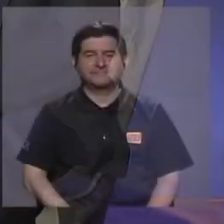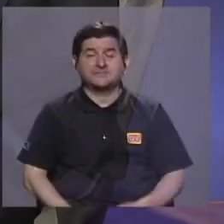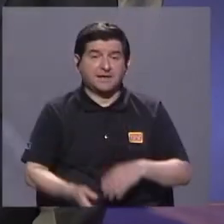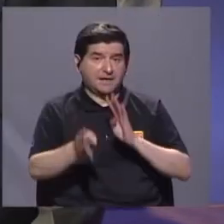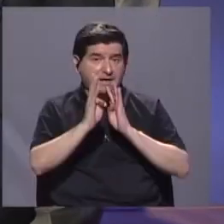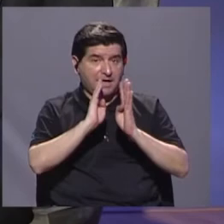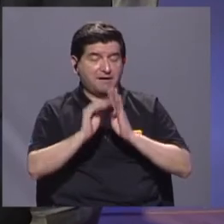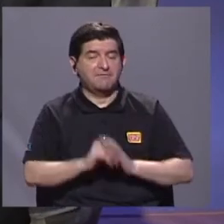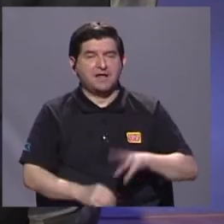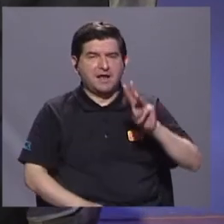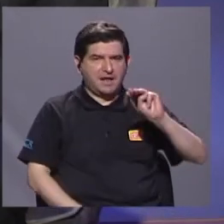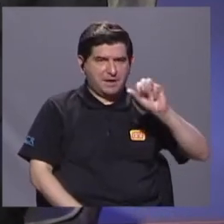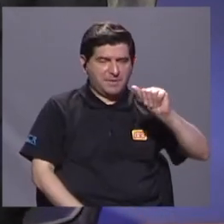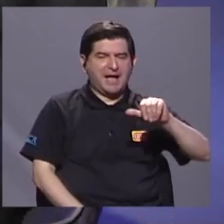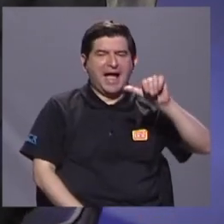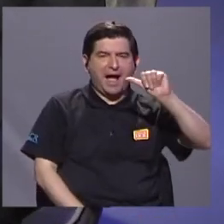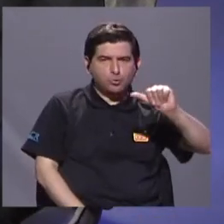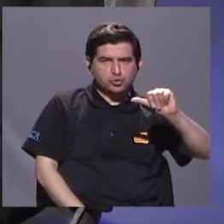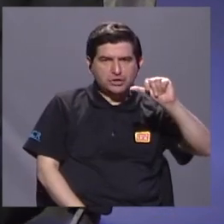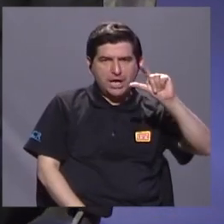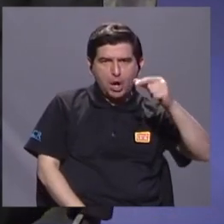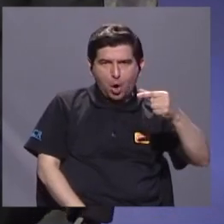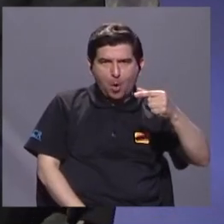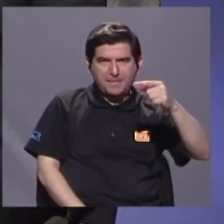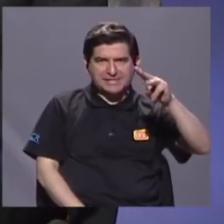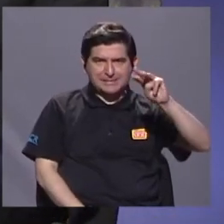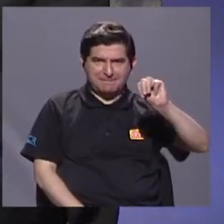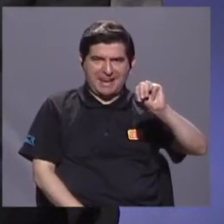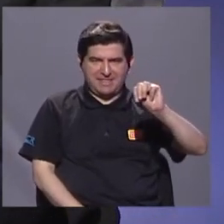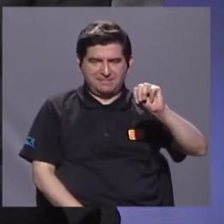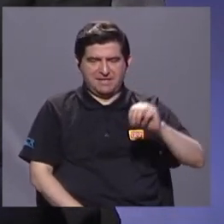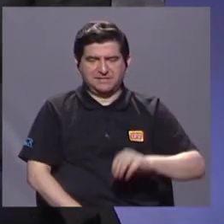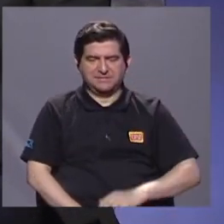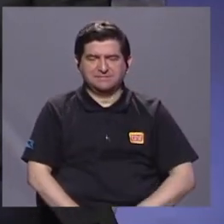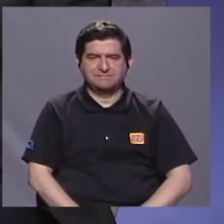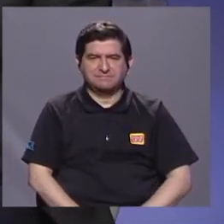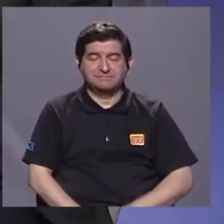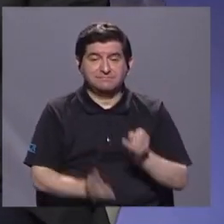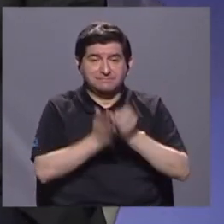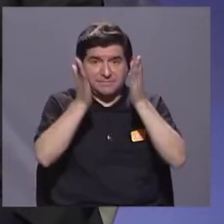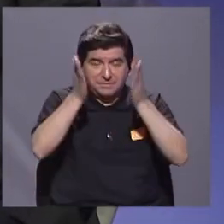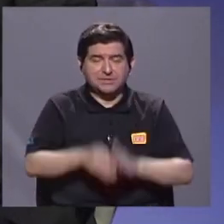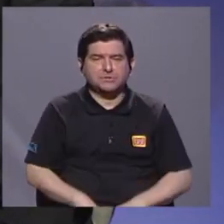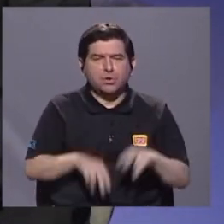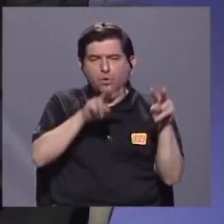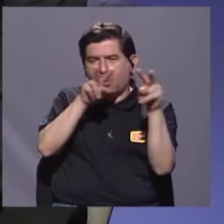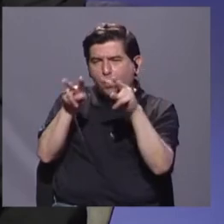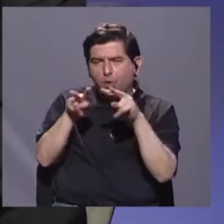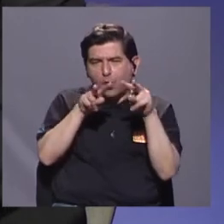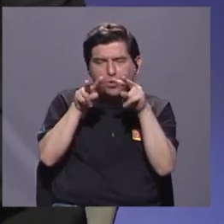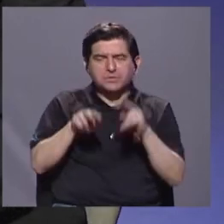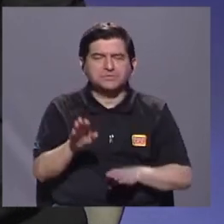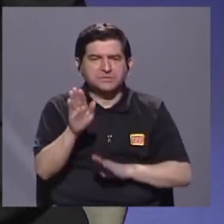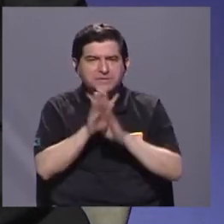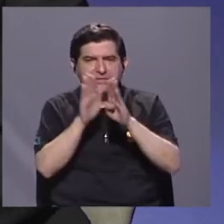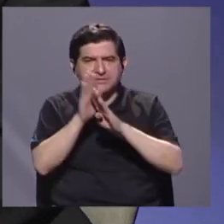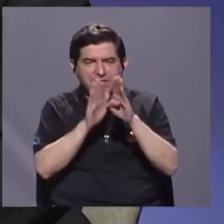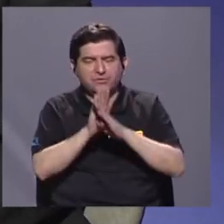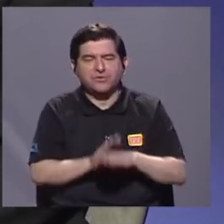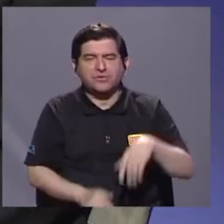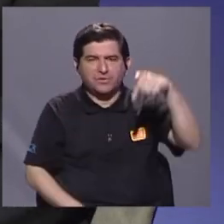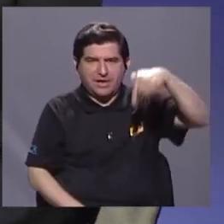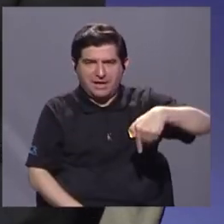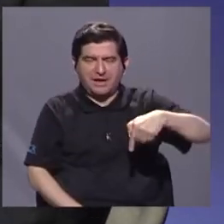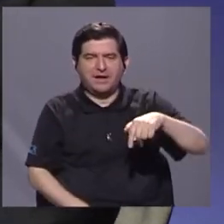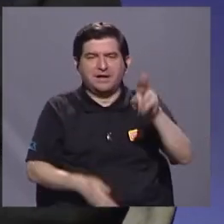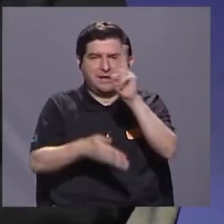Conversamos con el máster Agustín Gómez Meléndez, investigador del Observatorio del Desarrollo de la Universidad de